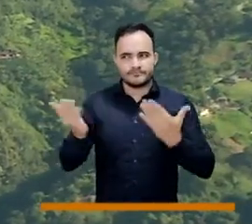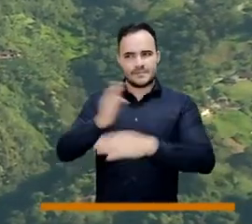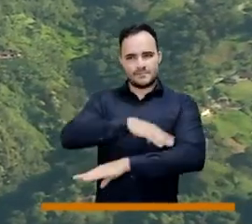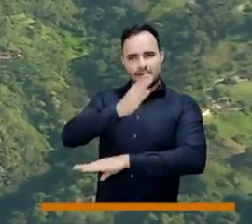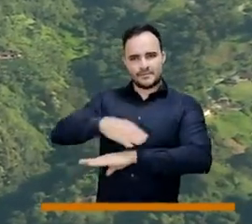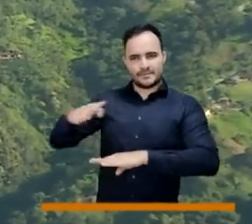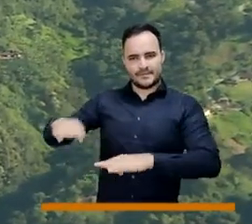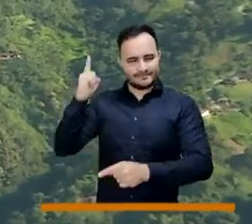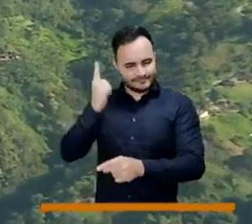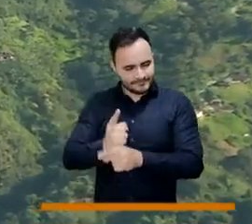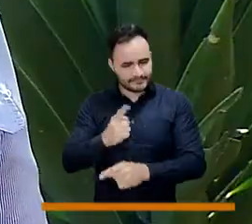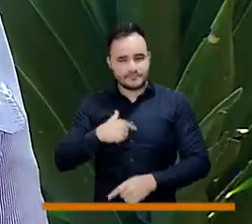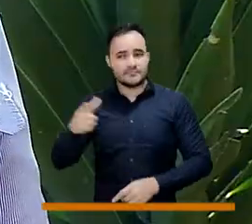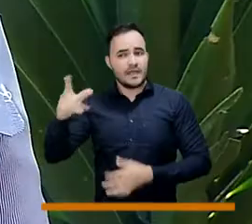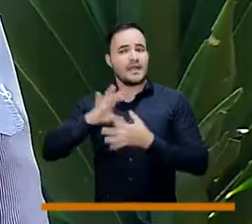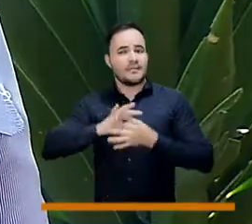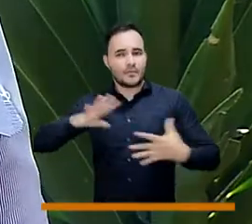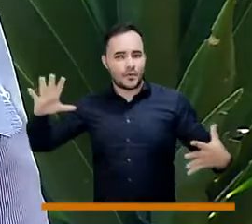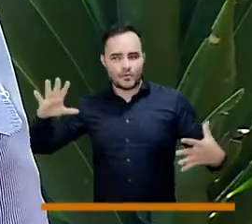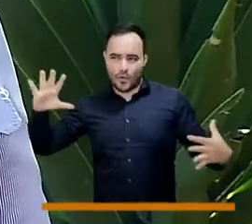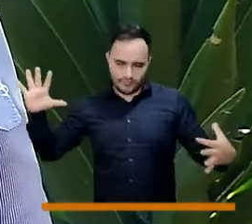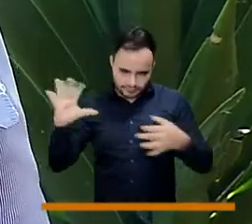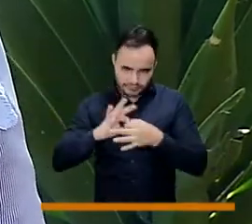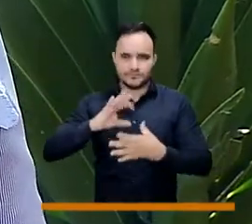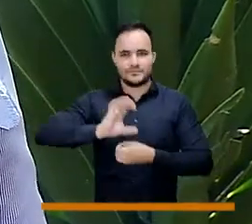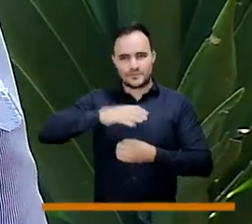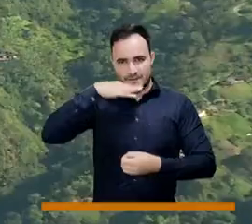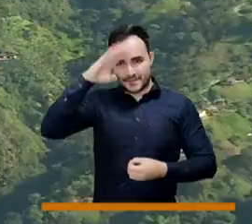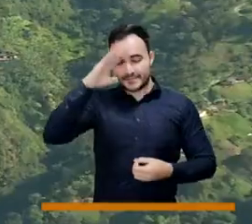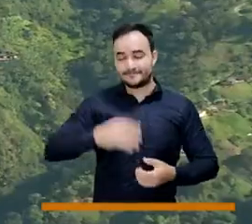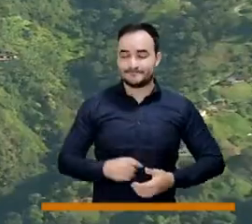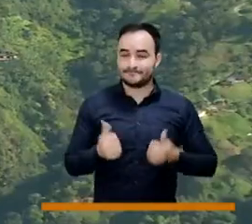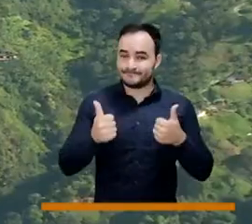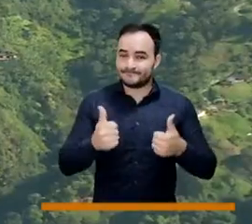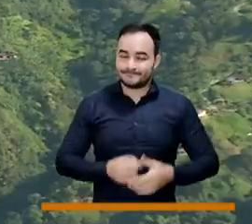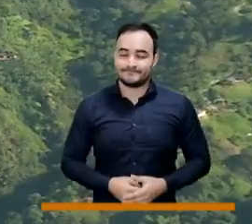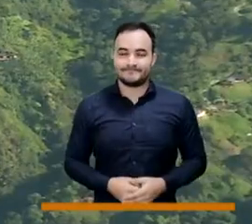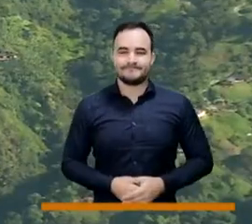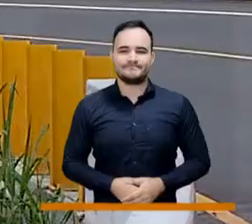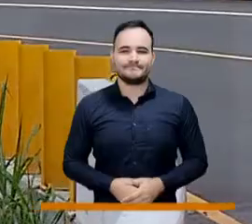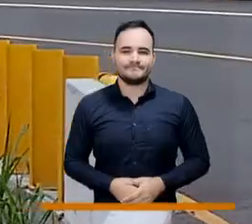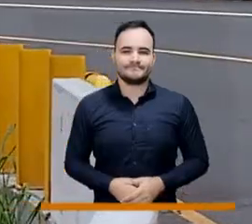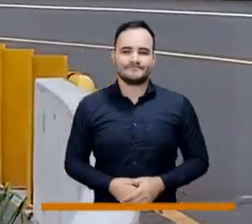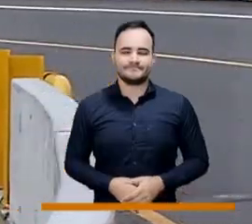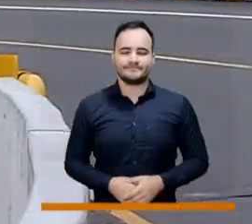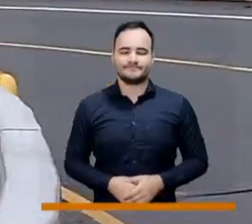audiencia que San Sebastián también es Medellín. Nosotros continuamos con más De Frente.